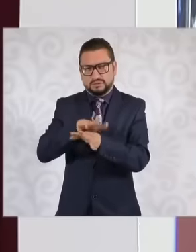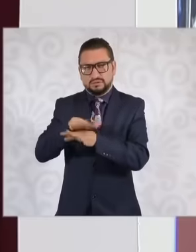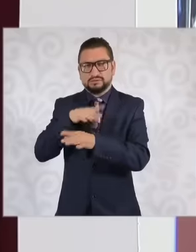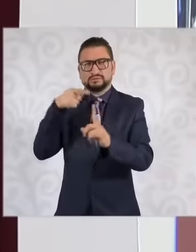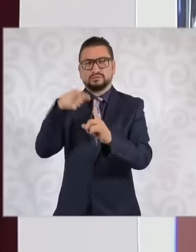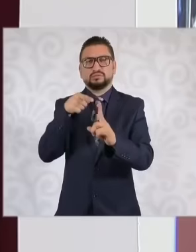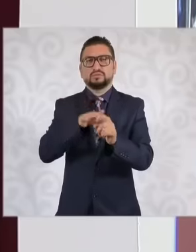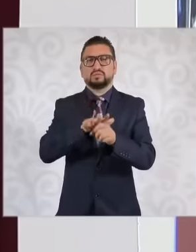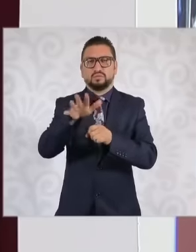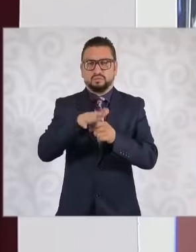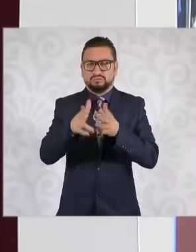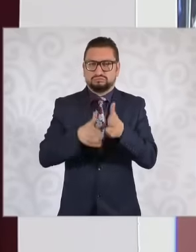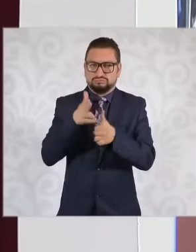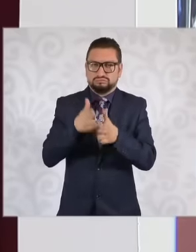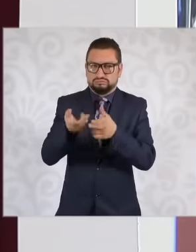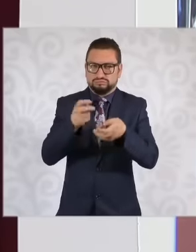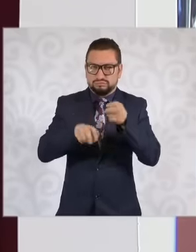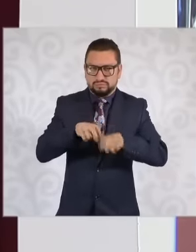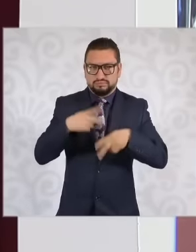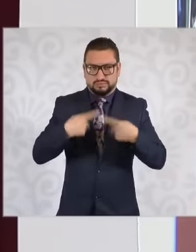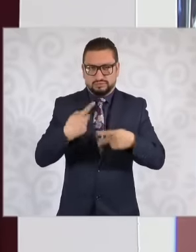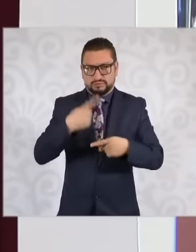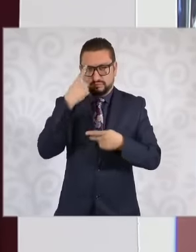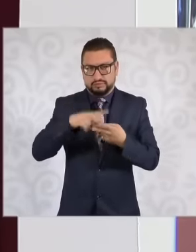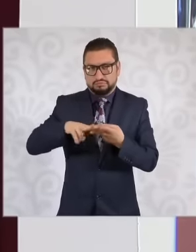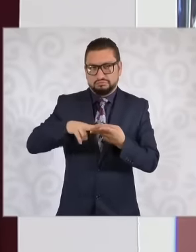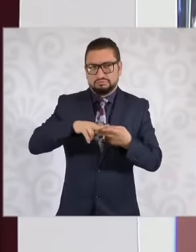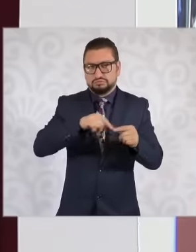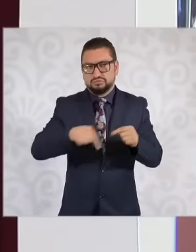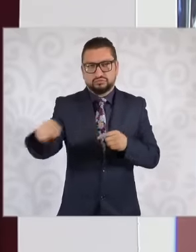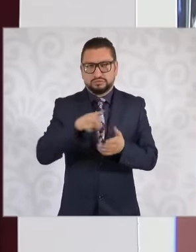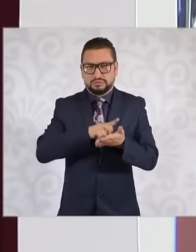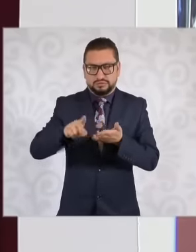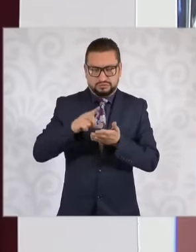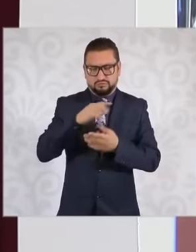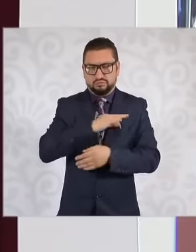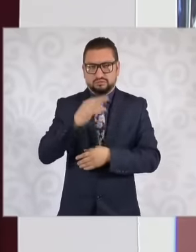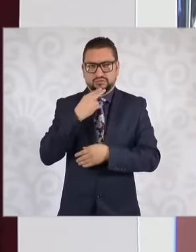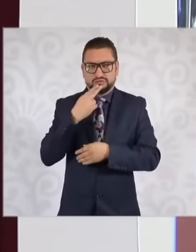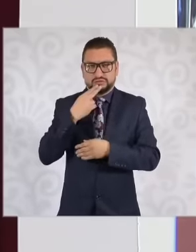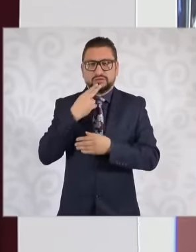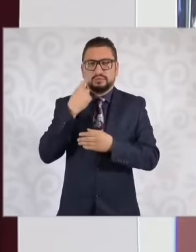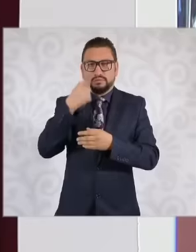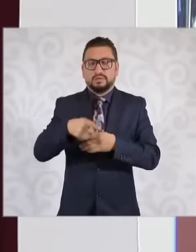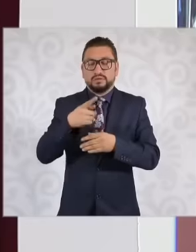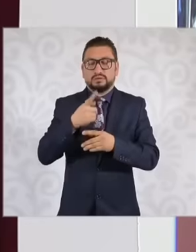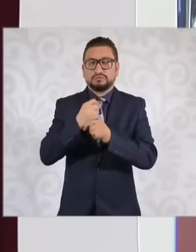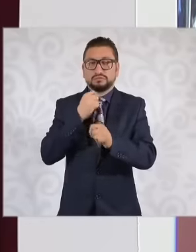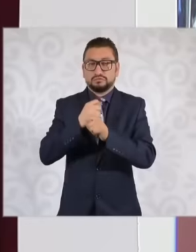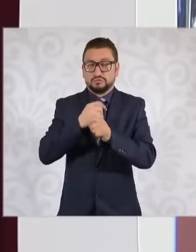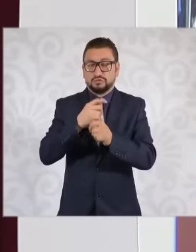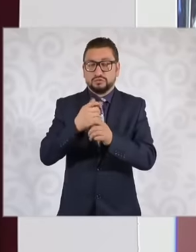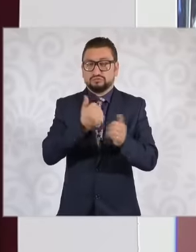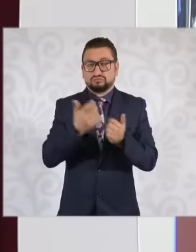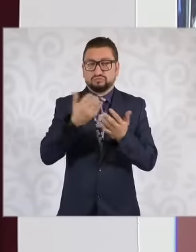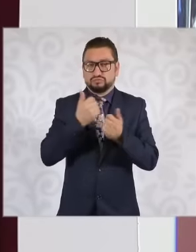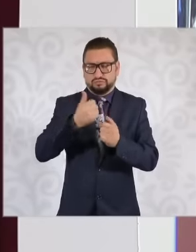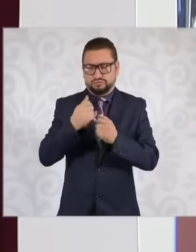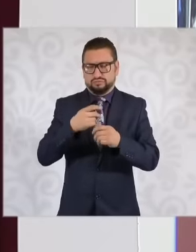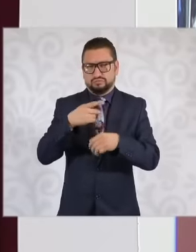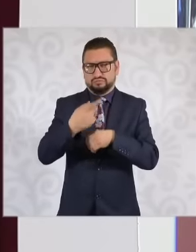la implementación de trenes de pasajeros sobre el derecho de vía existente sin afectar el servicio público de transporte ferroviario de carga, y el gobierno federal